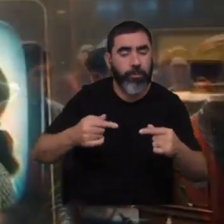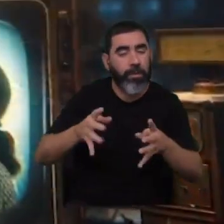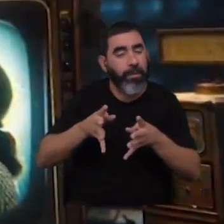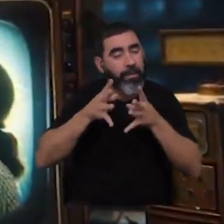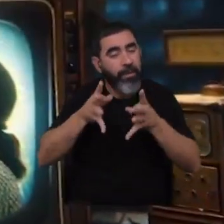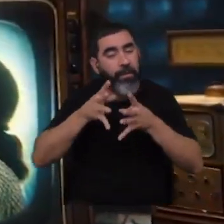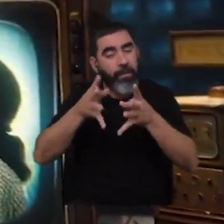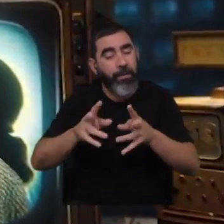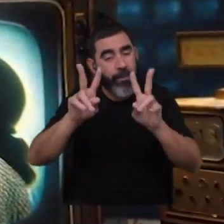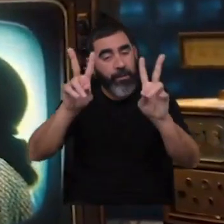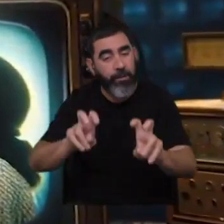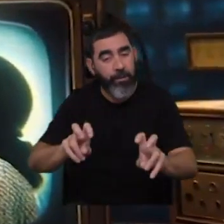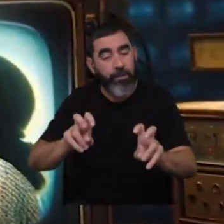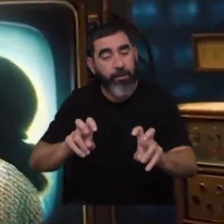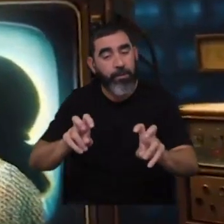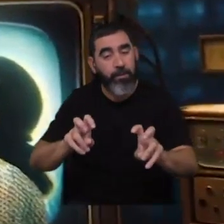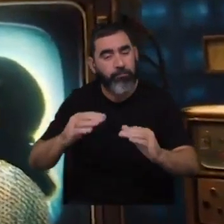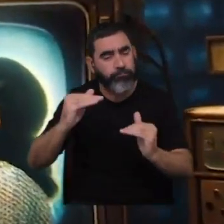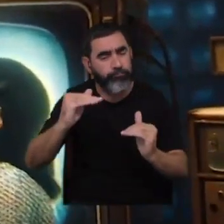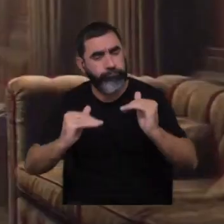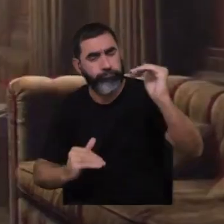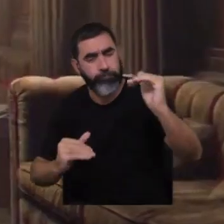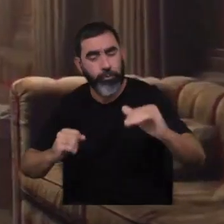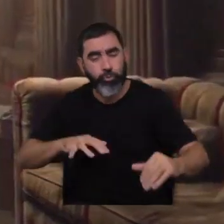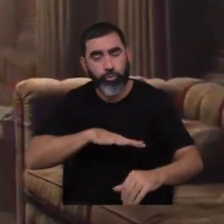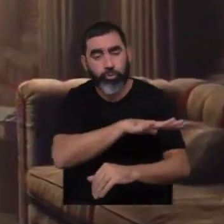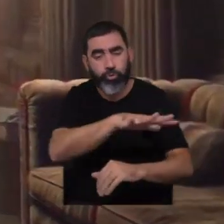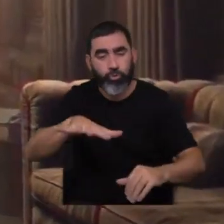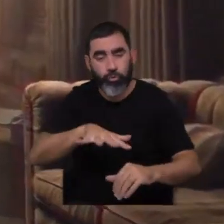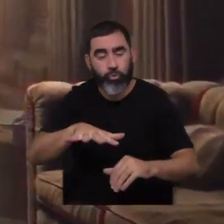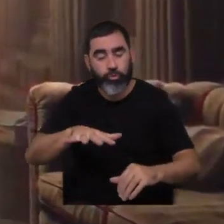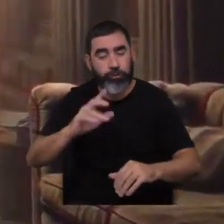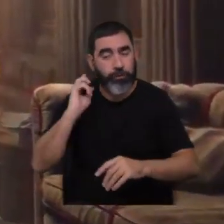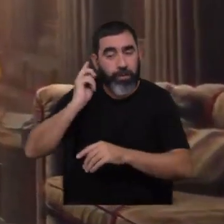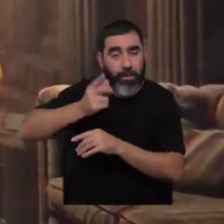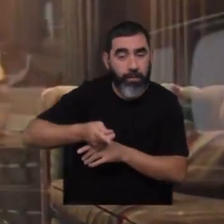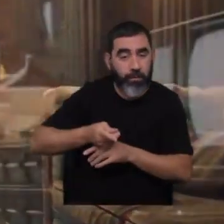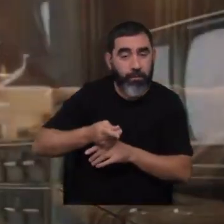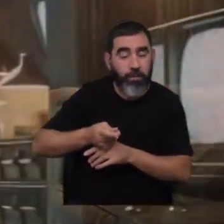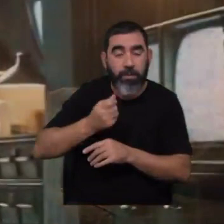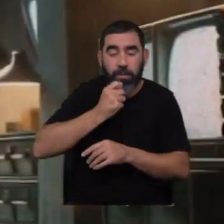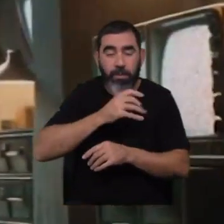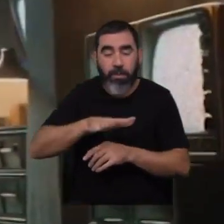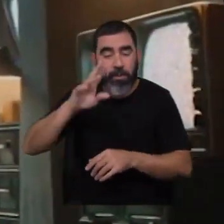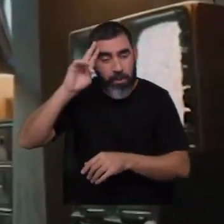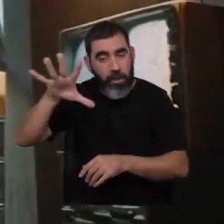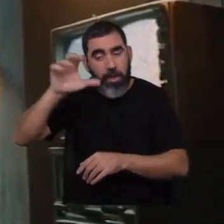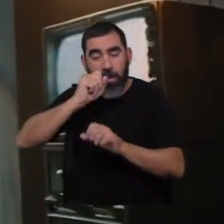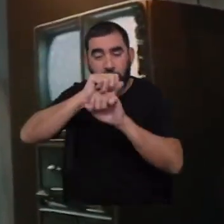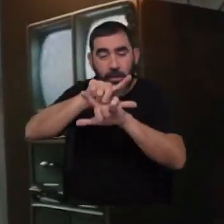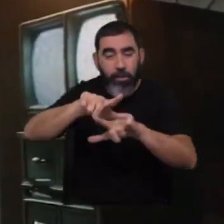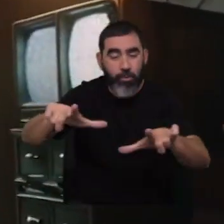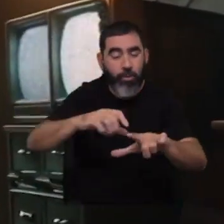como instrumento, hablan de grandes desigualdades y sociedades casi estamentales, y tienen a la historia, la memoria y el lenguaje